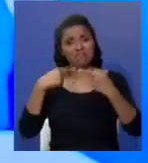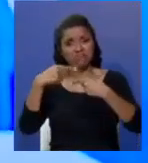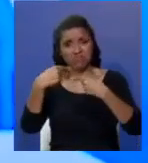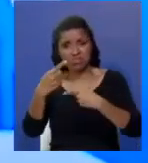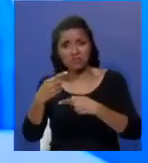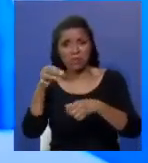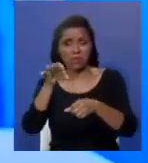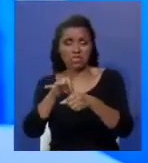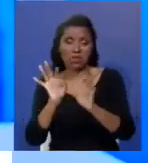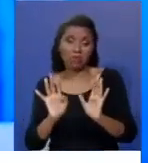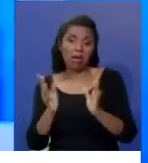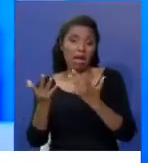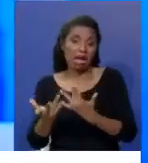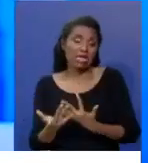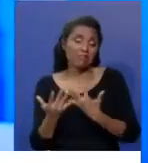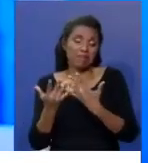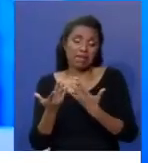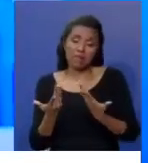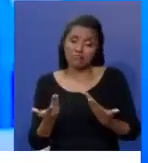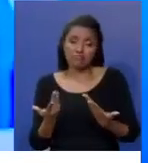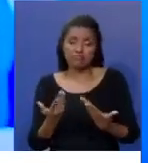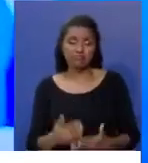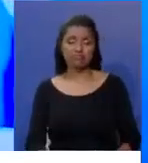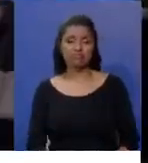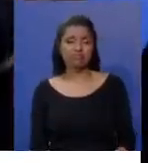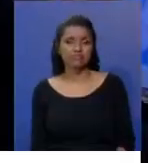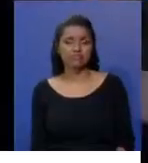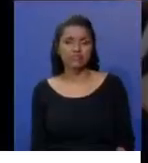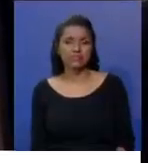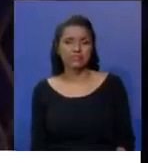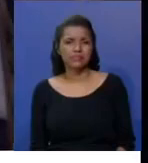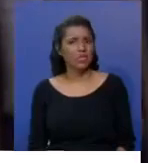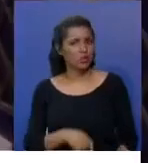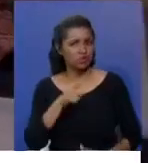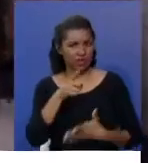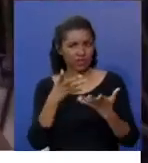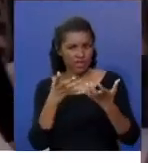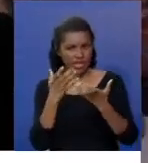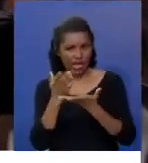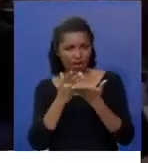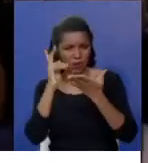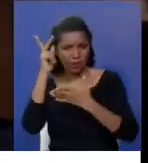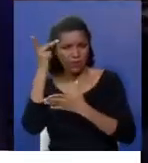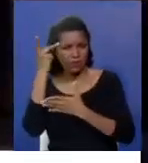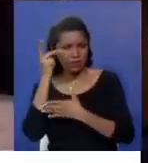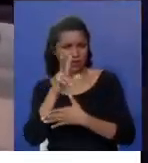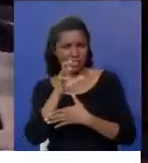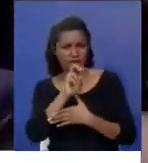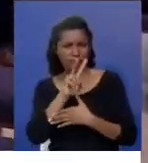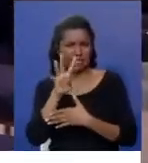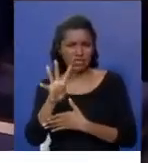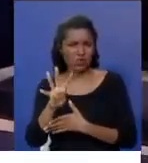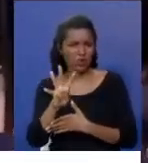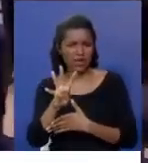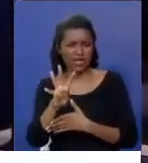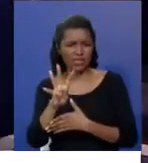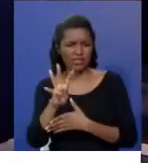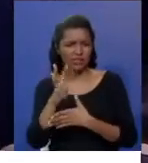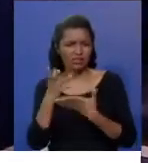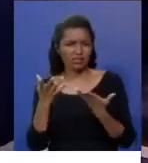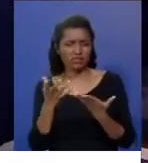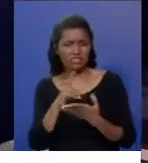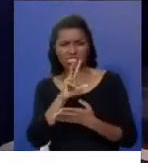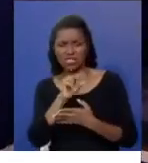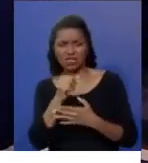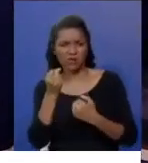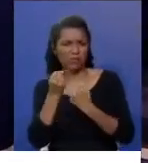que esperar a ver qué va a pasar en los próximos meses. ¿Aspirar a algún cargo de elección popular para el 2024? Y si su respuesta es no,